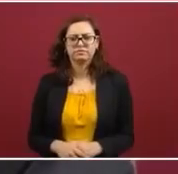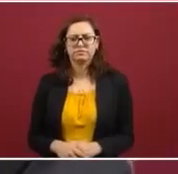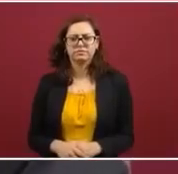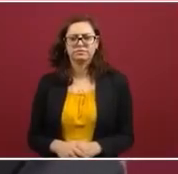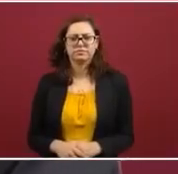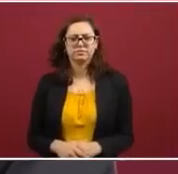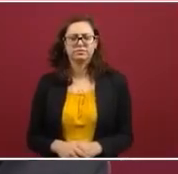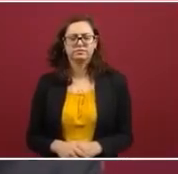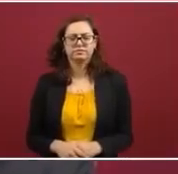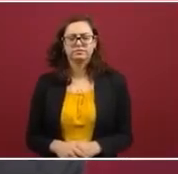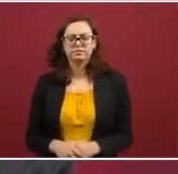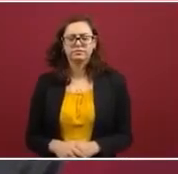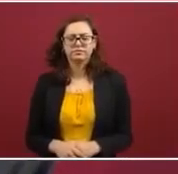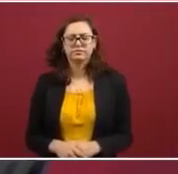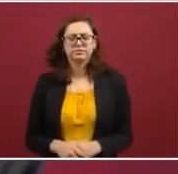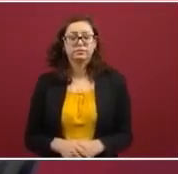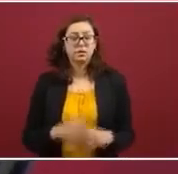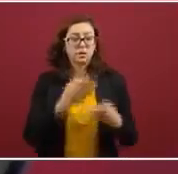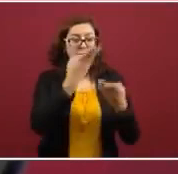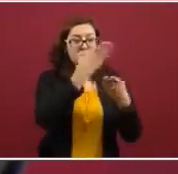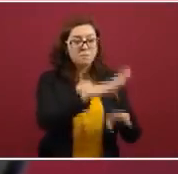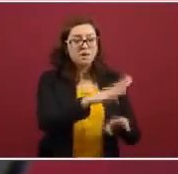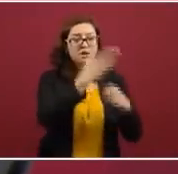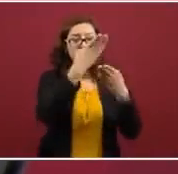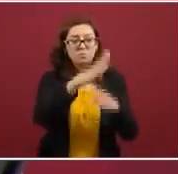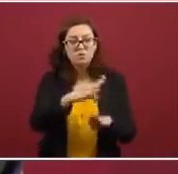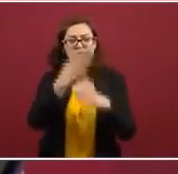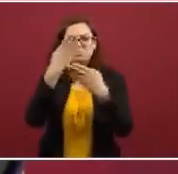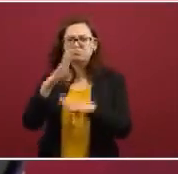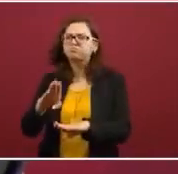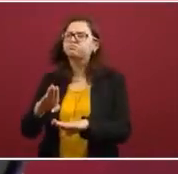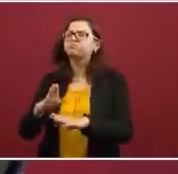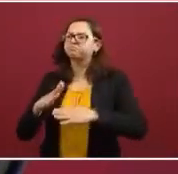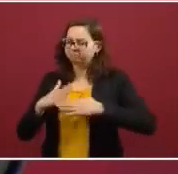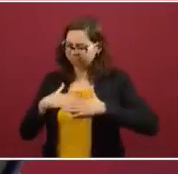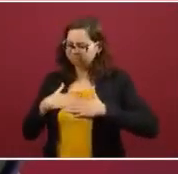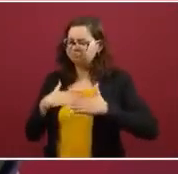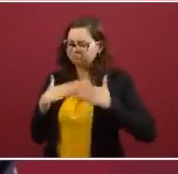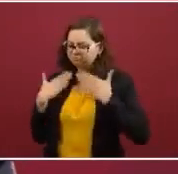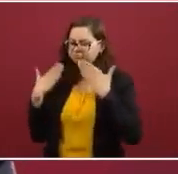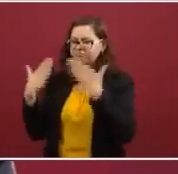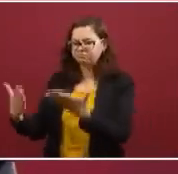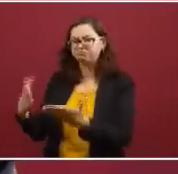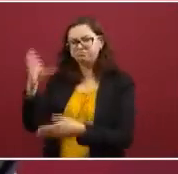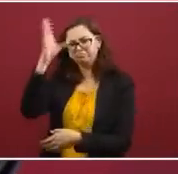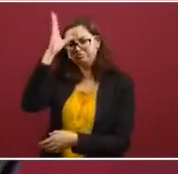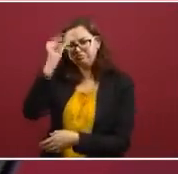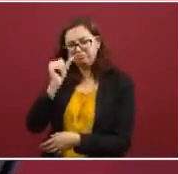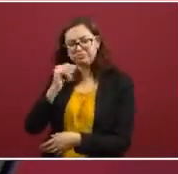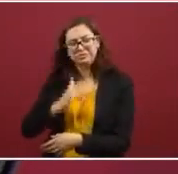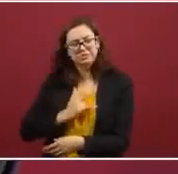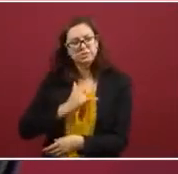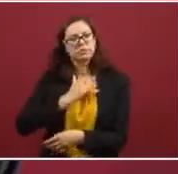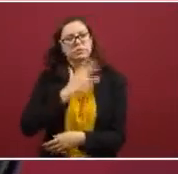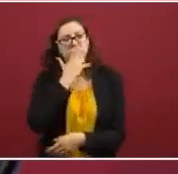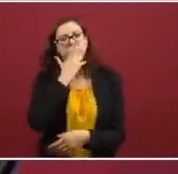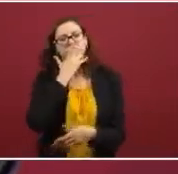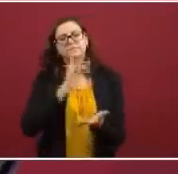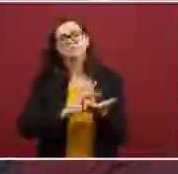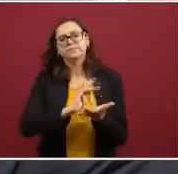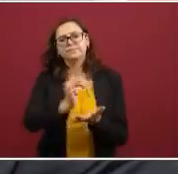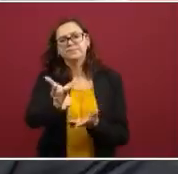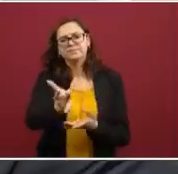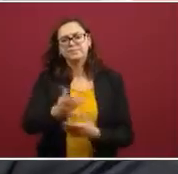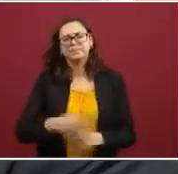nos estén dando su confianza, lo cual agradecemos mucho,